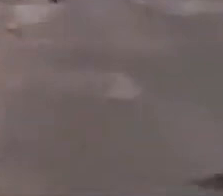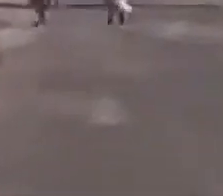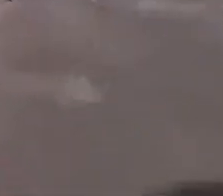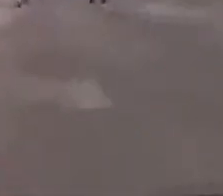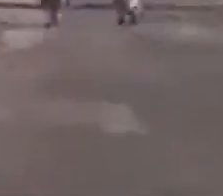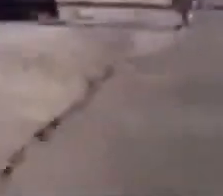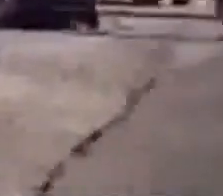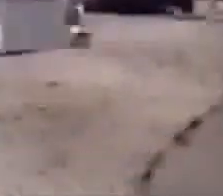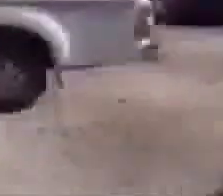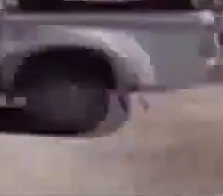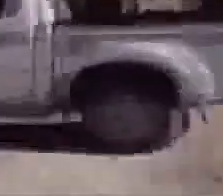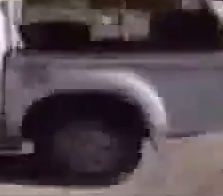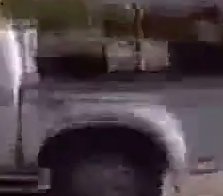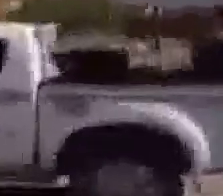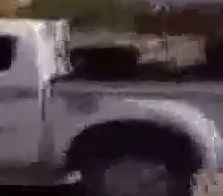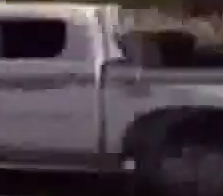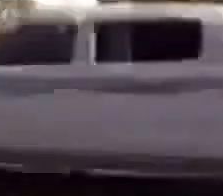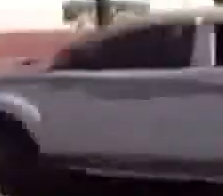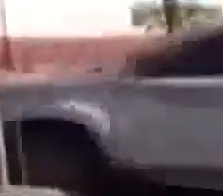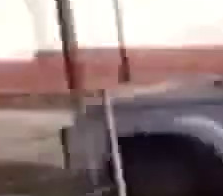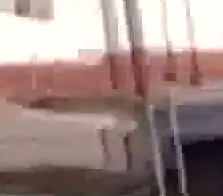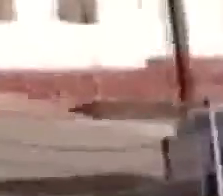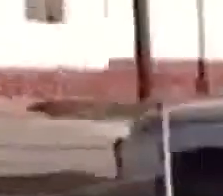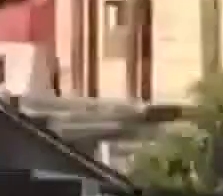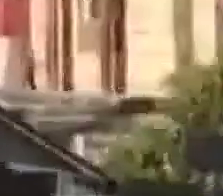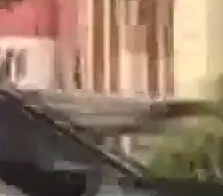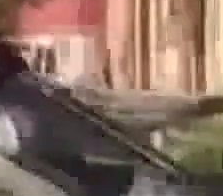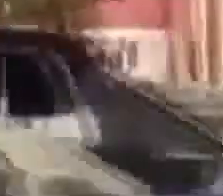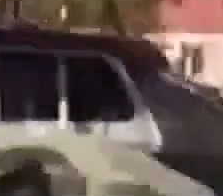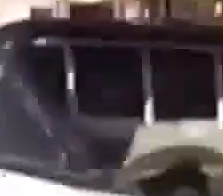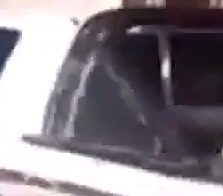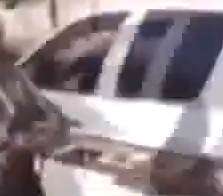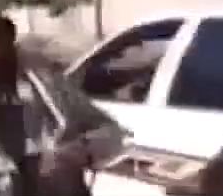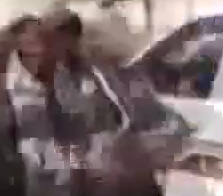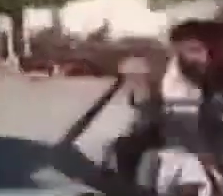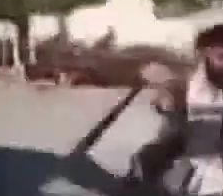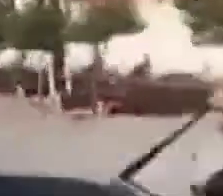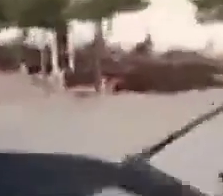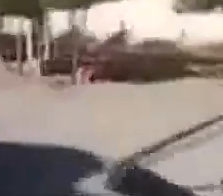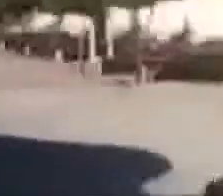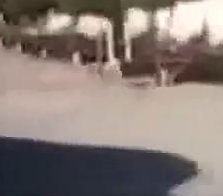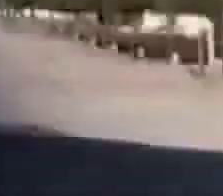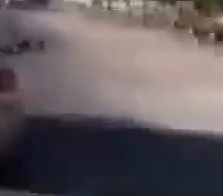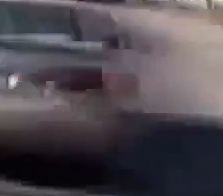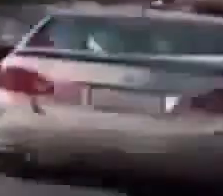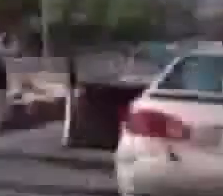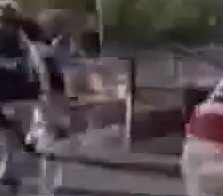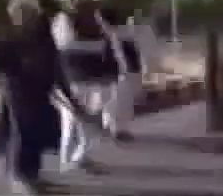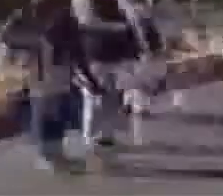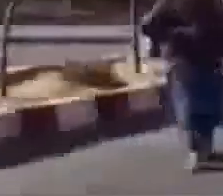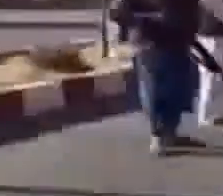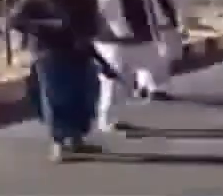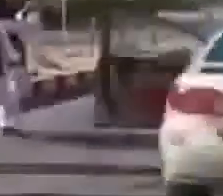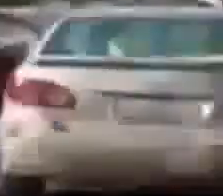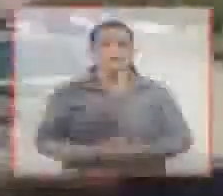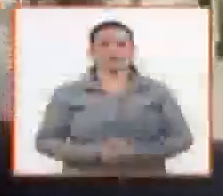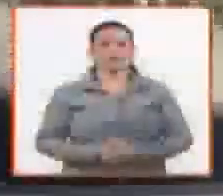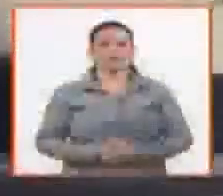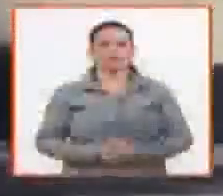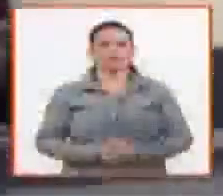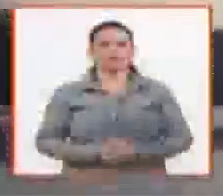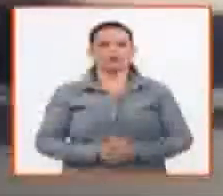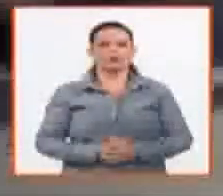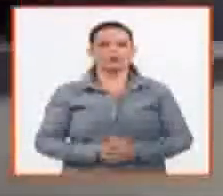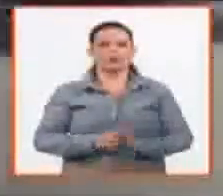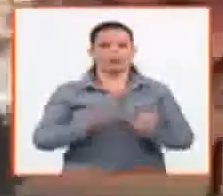Los talibanes dan la guerra por terminada y aseguran que inmediatamente se reanudarán los servicios de internet y telefonía y volverán a llegar suministros